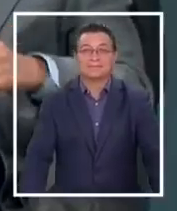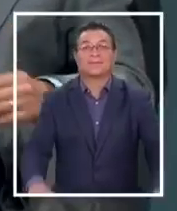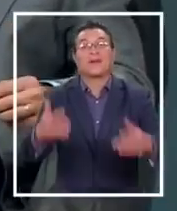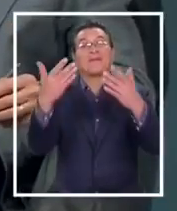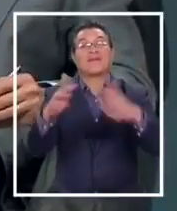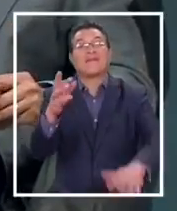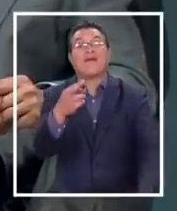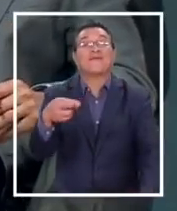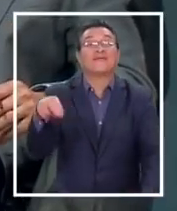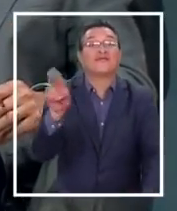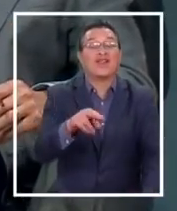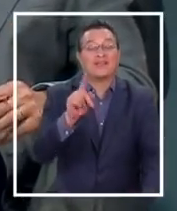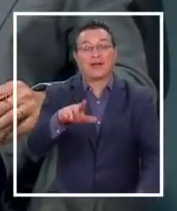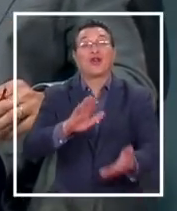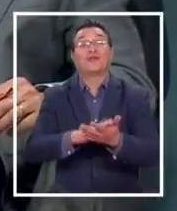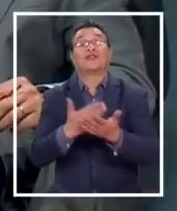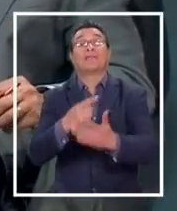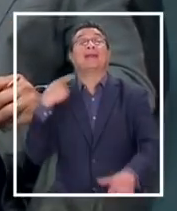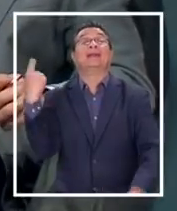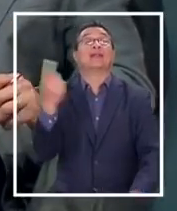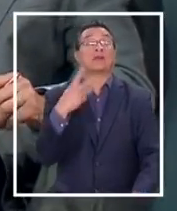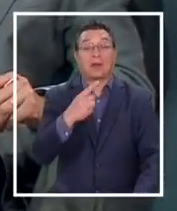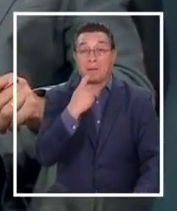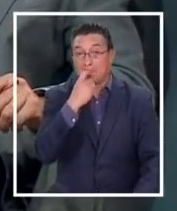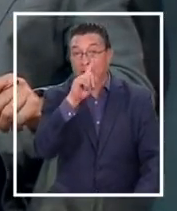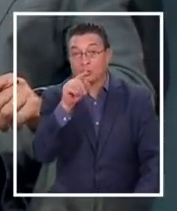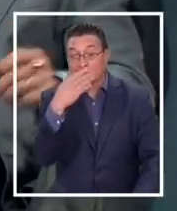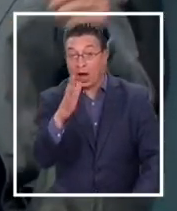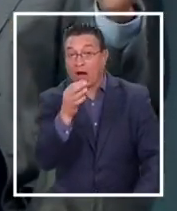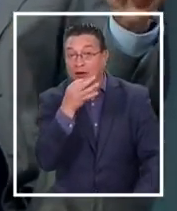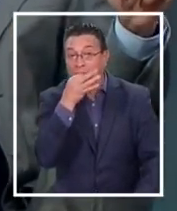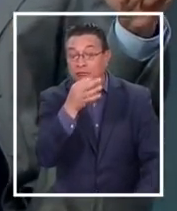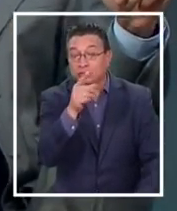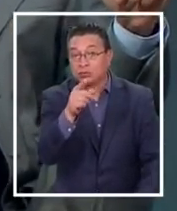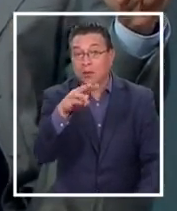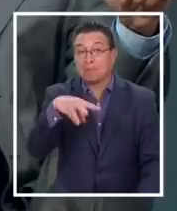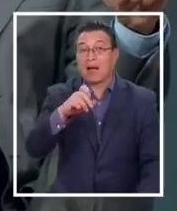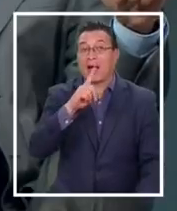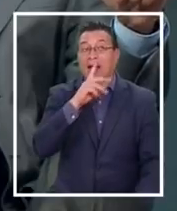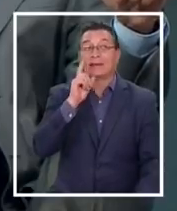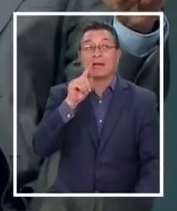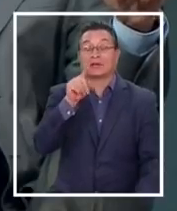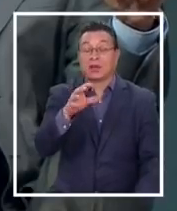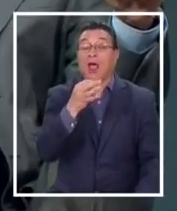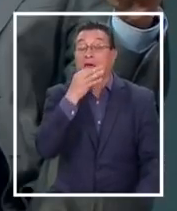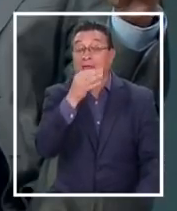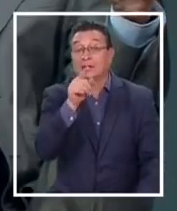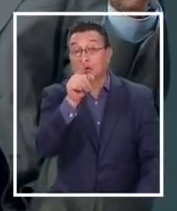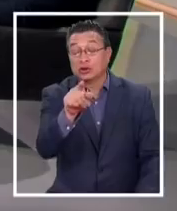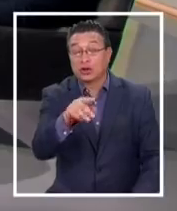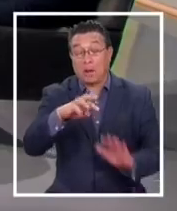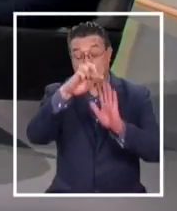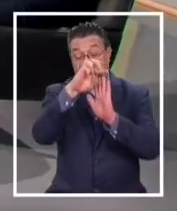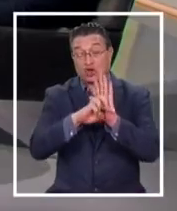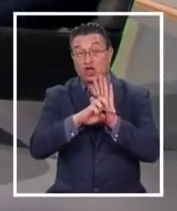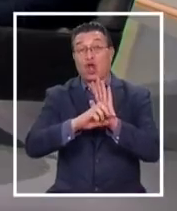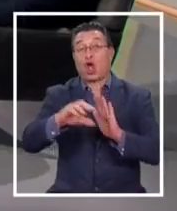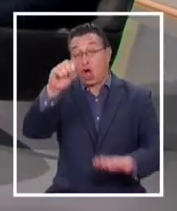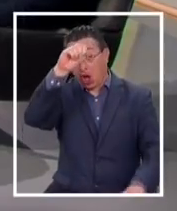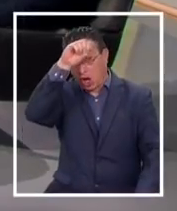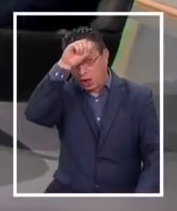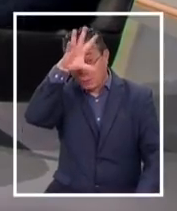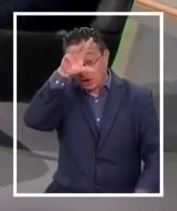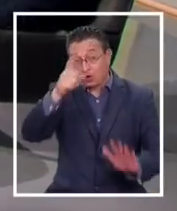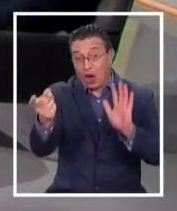Estamos de vuelta aquí ya en Estado Nacional. Habíamos dejado pregunta pendiente para el diputado Matías Walker. Natalia González le dice que el proyecto de royalty puede